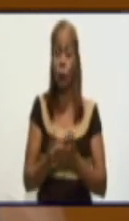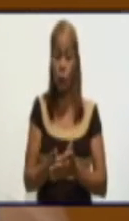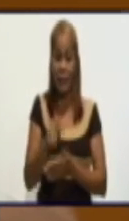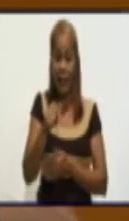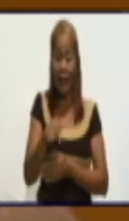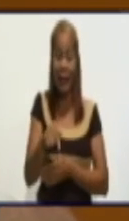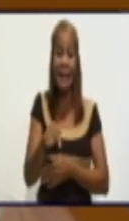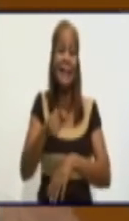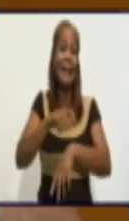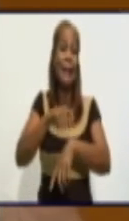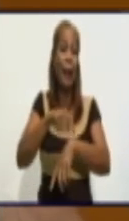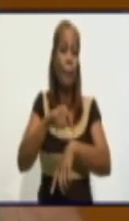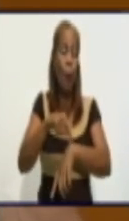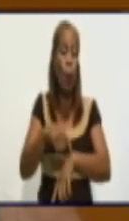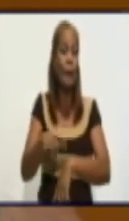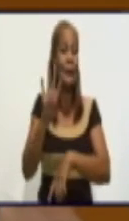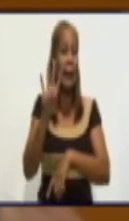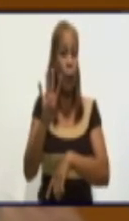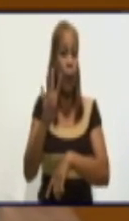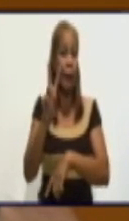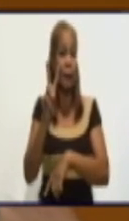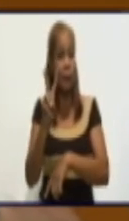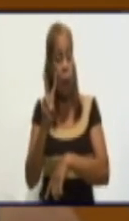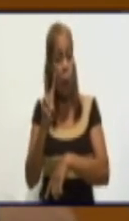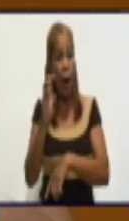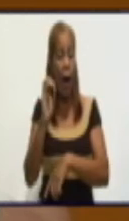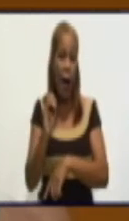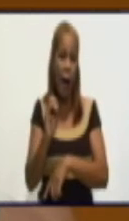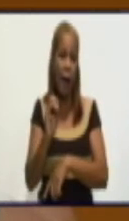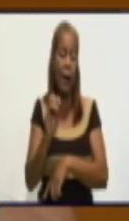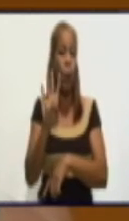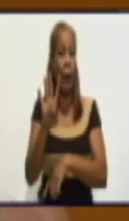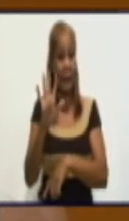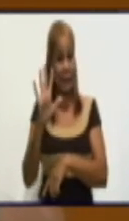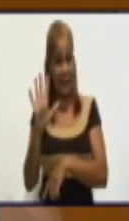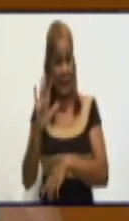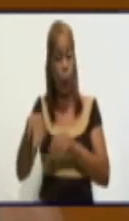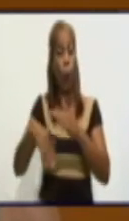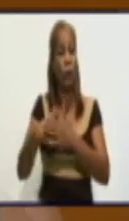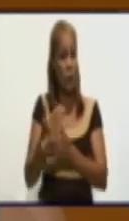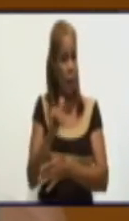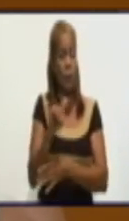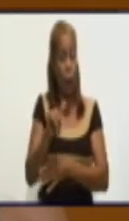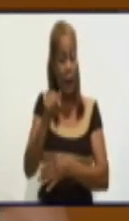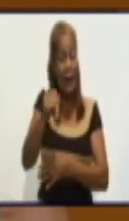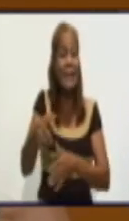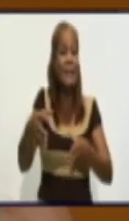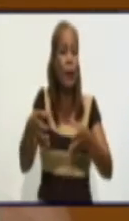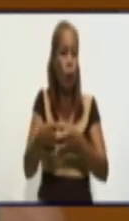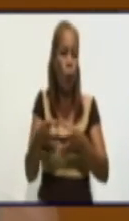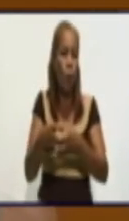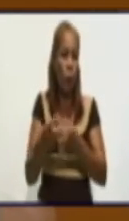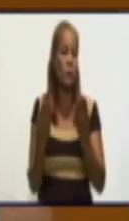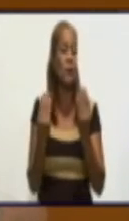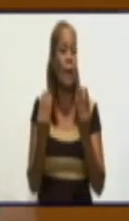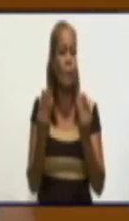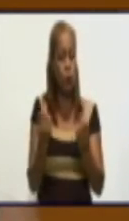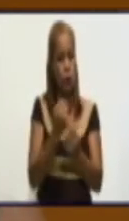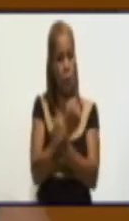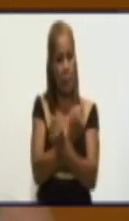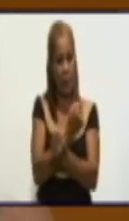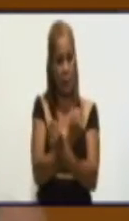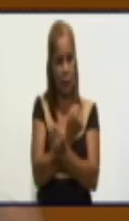desde el día que se que se produce el parto son 42 días es un grupo de altísimo riesgo y que también no